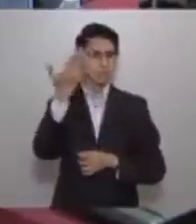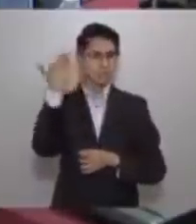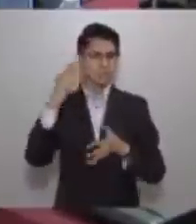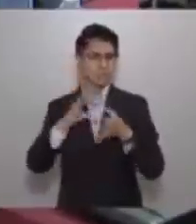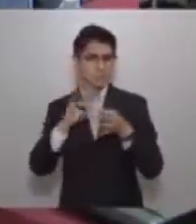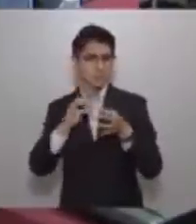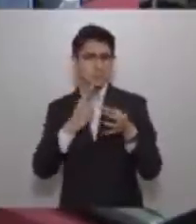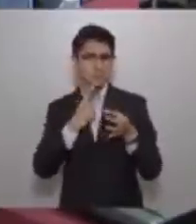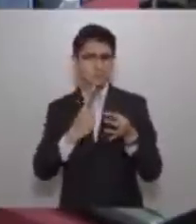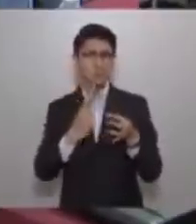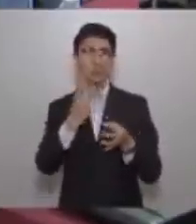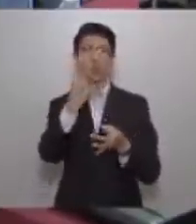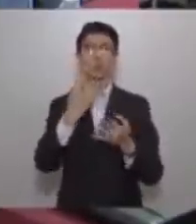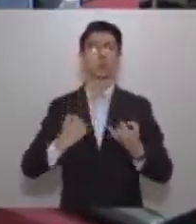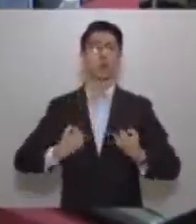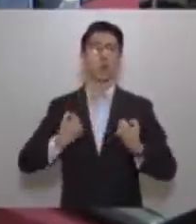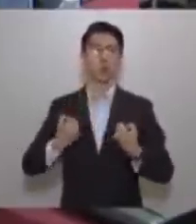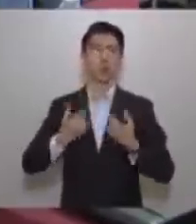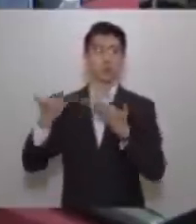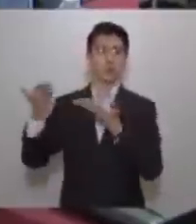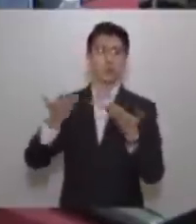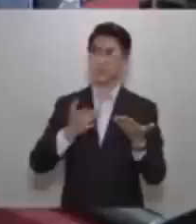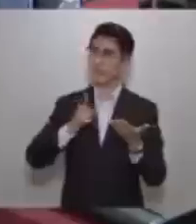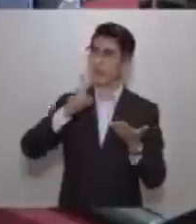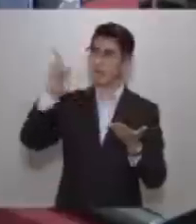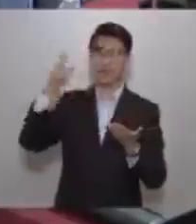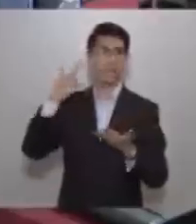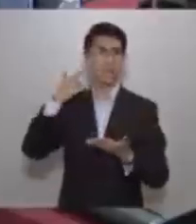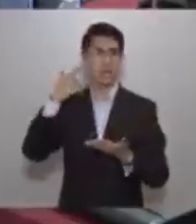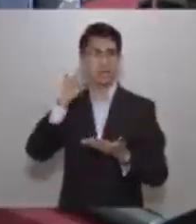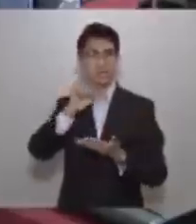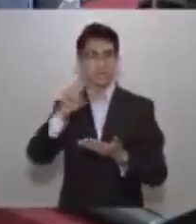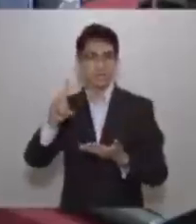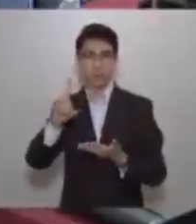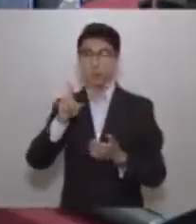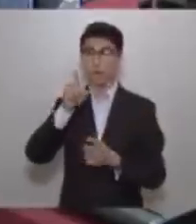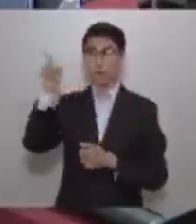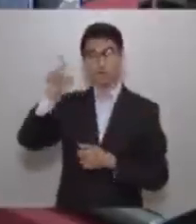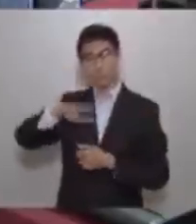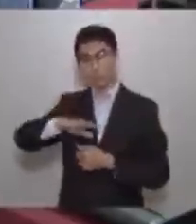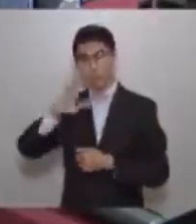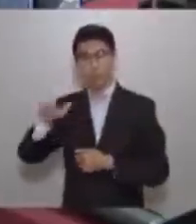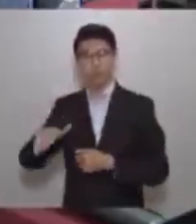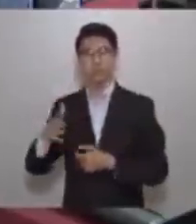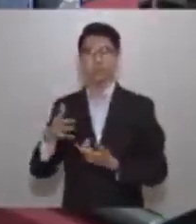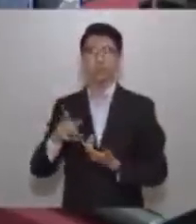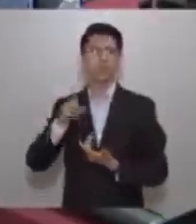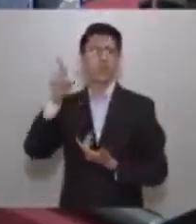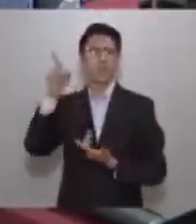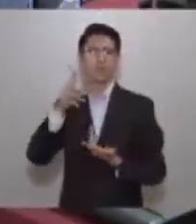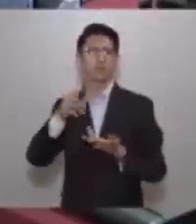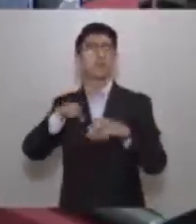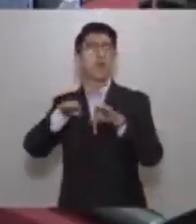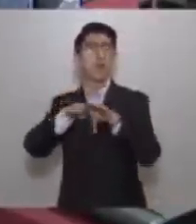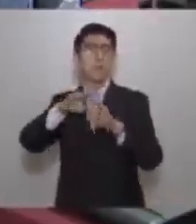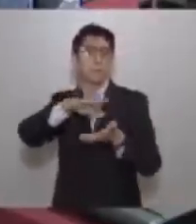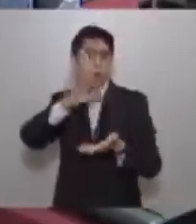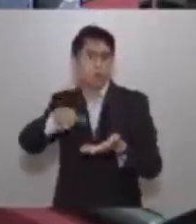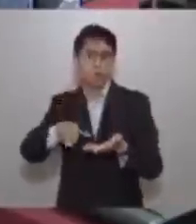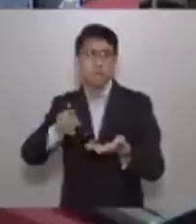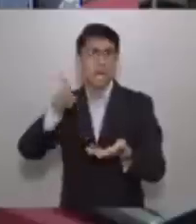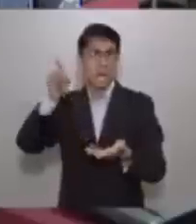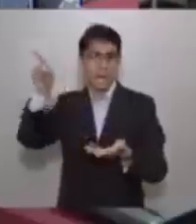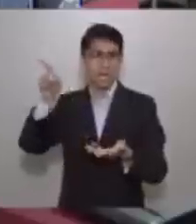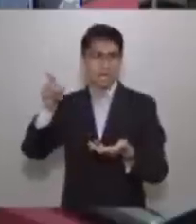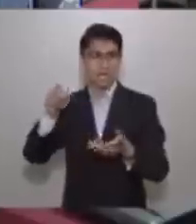incidente, ¿cómo es que ocurre? ¿Estaba dentro de los vehículos que fueron atacados? ¿Fue una víctima